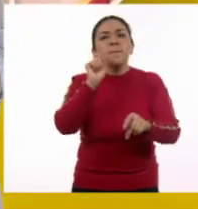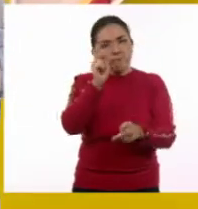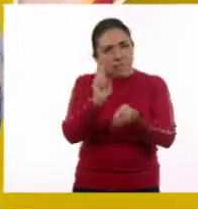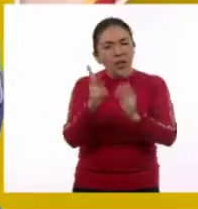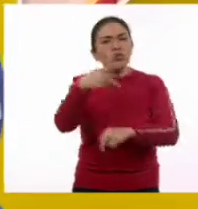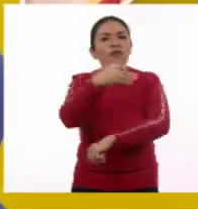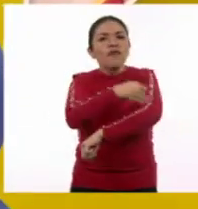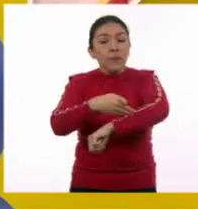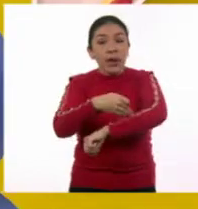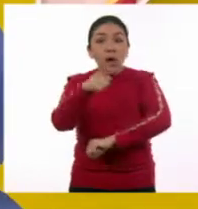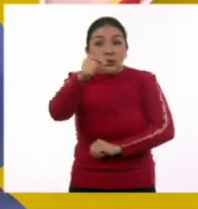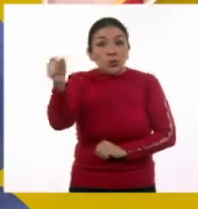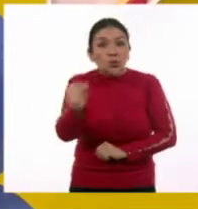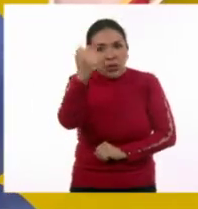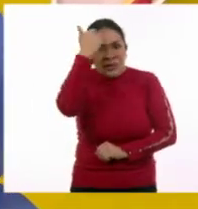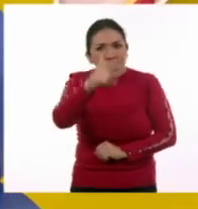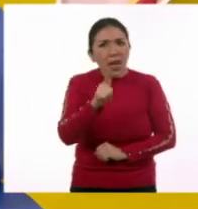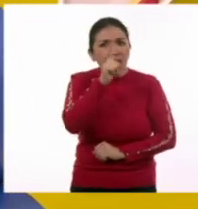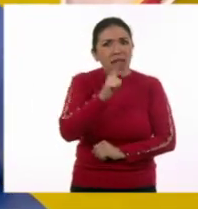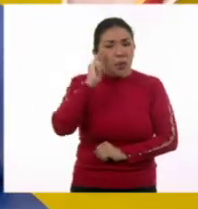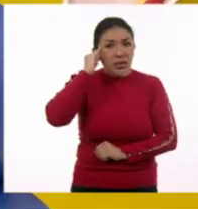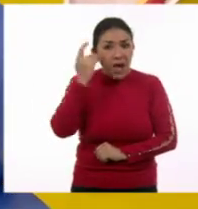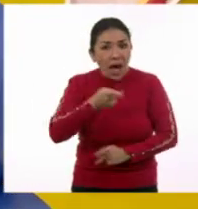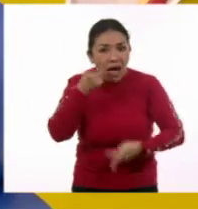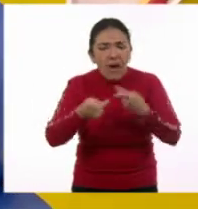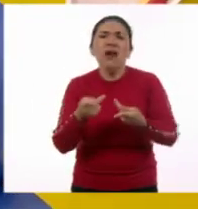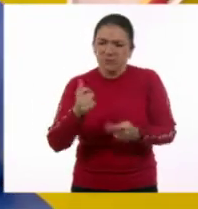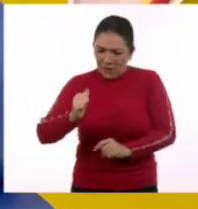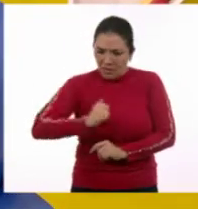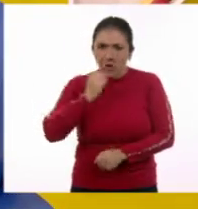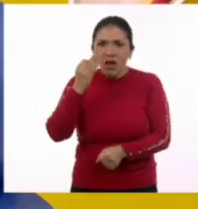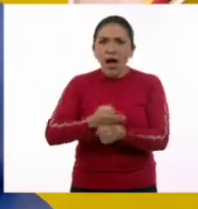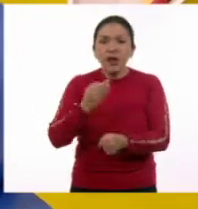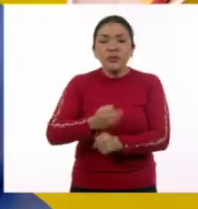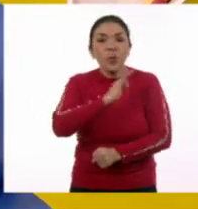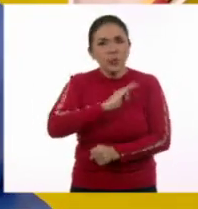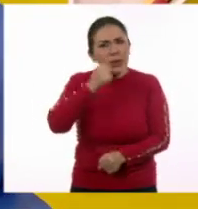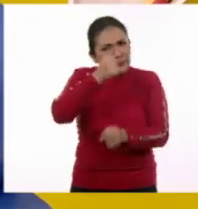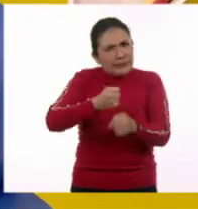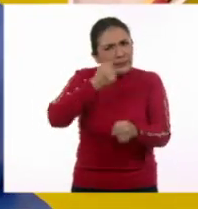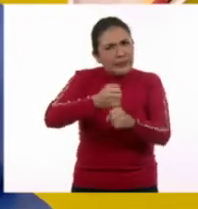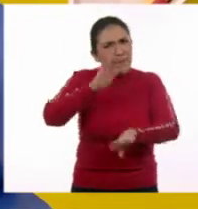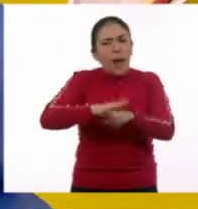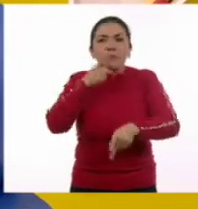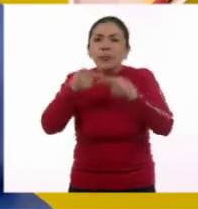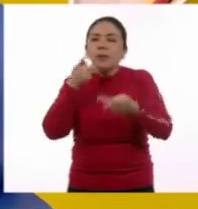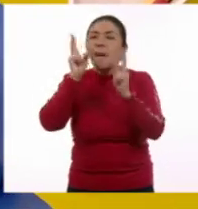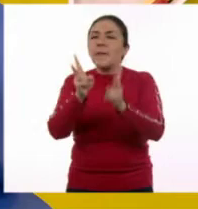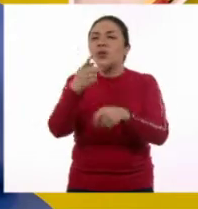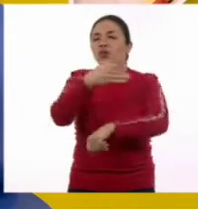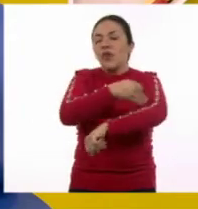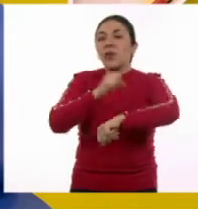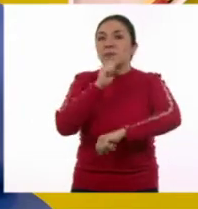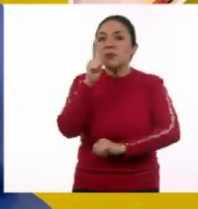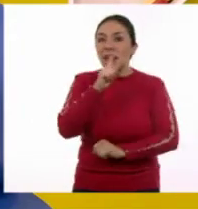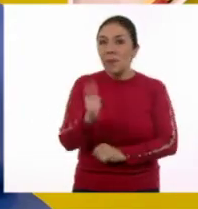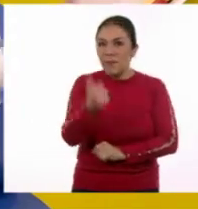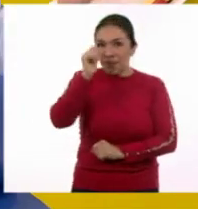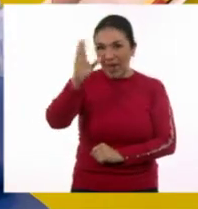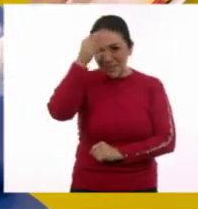si tienes la fortuna de hablar una lengua indígena aprovecha también este momento para practicar la plática con tu familia en tu lengua